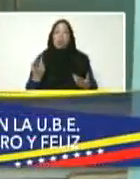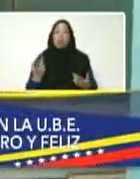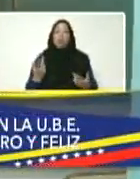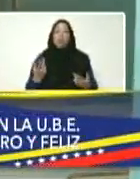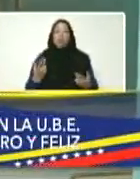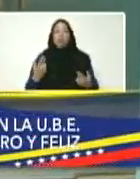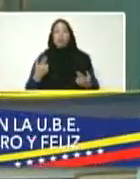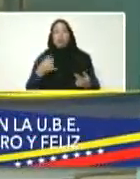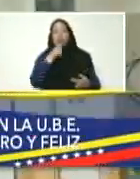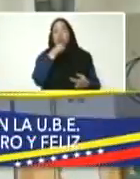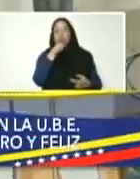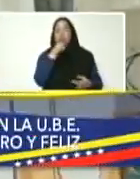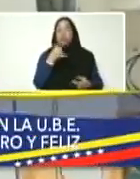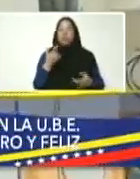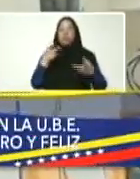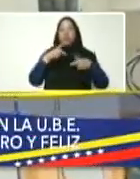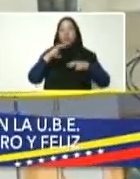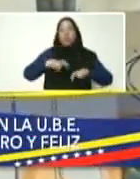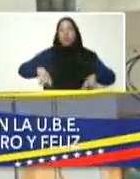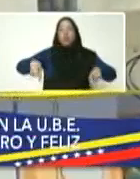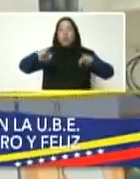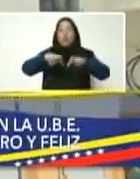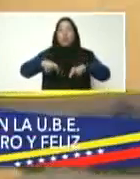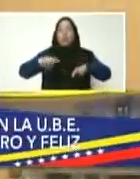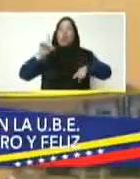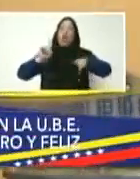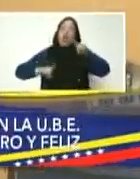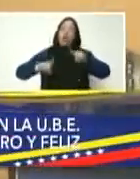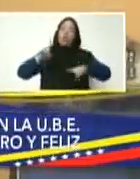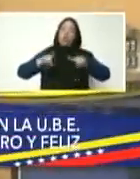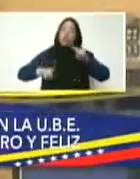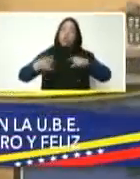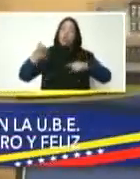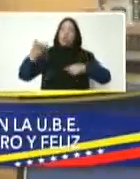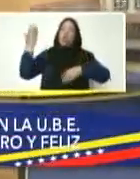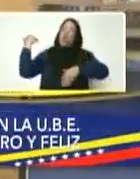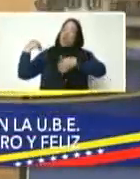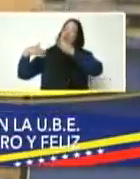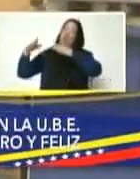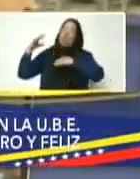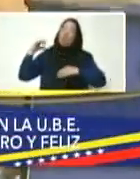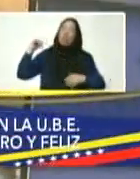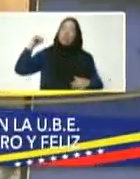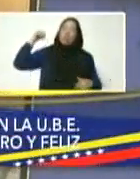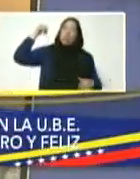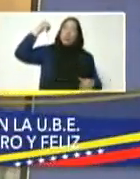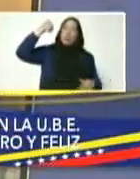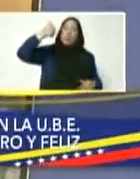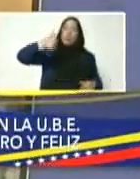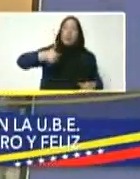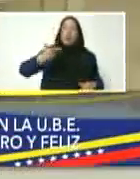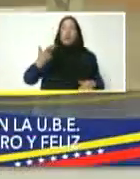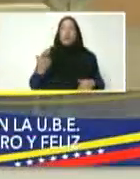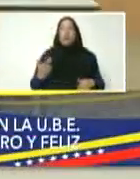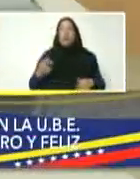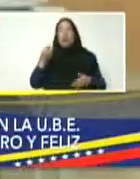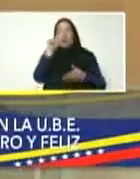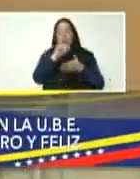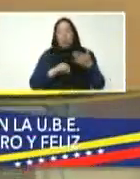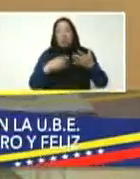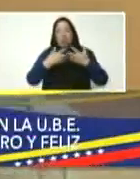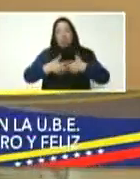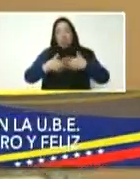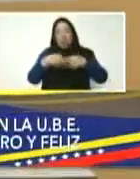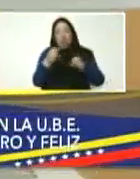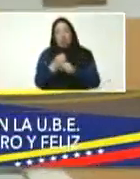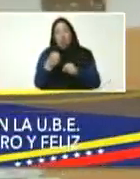esa gran iniciativa, esa entrega que a lo mejor en otros tiempos con mucho hacían, con mucho contrataban empresas